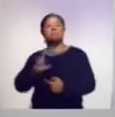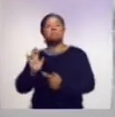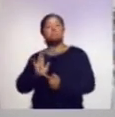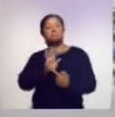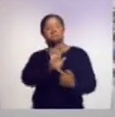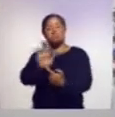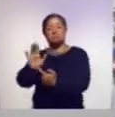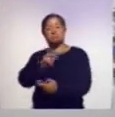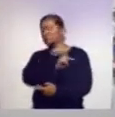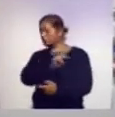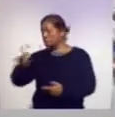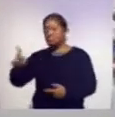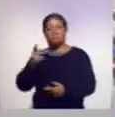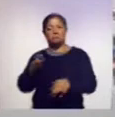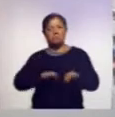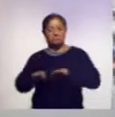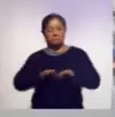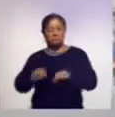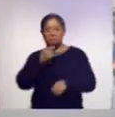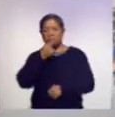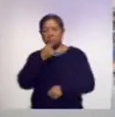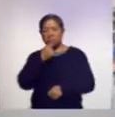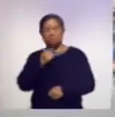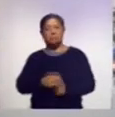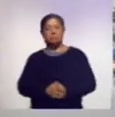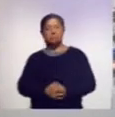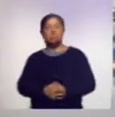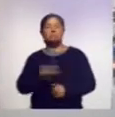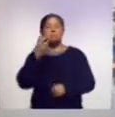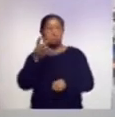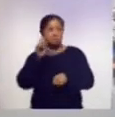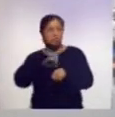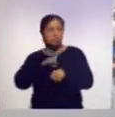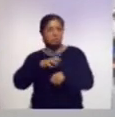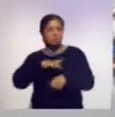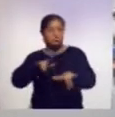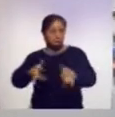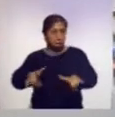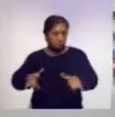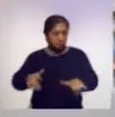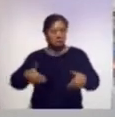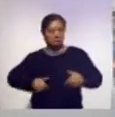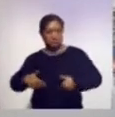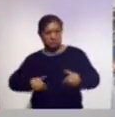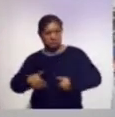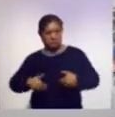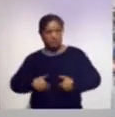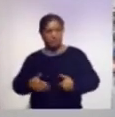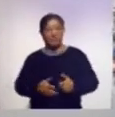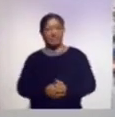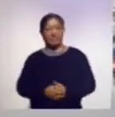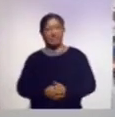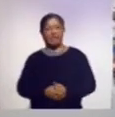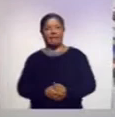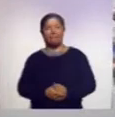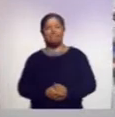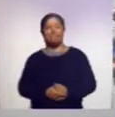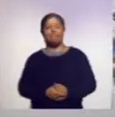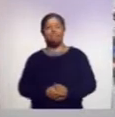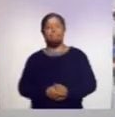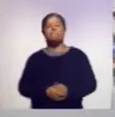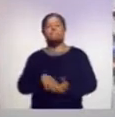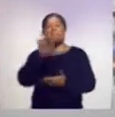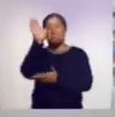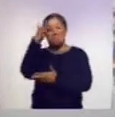niños. Durante 3 días tendremos talleres de títeres, de teatro, de fomento a la lectura, de